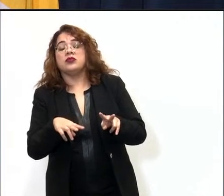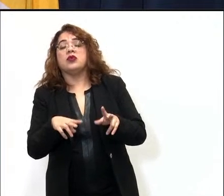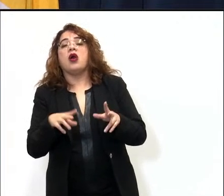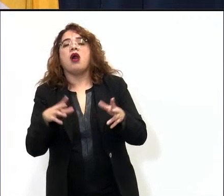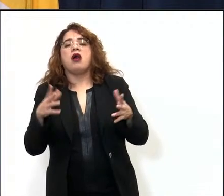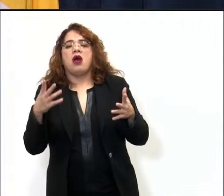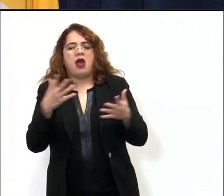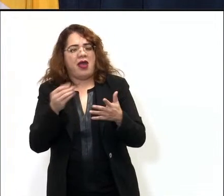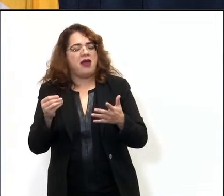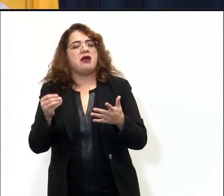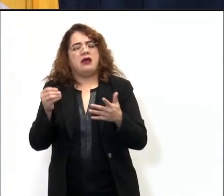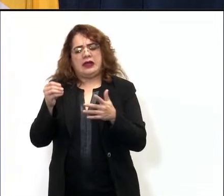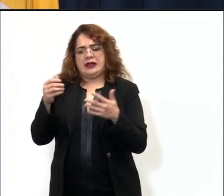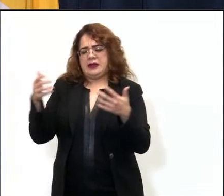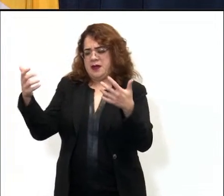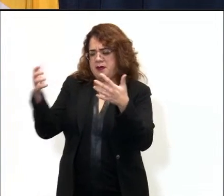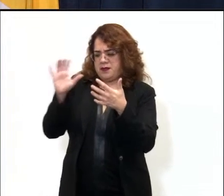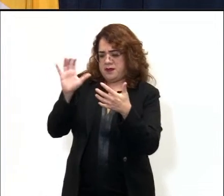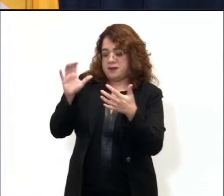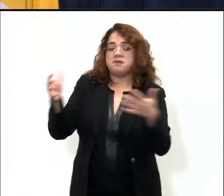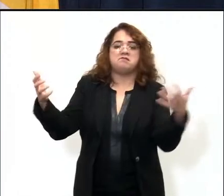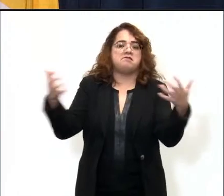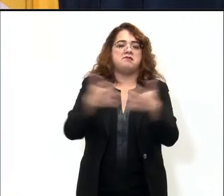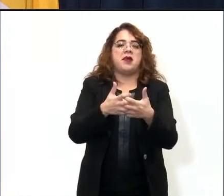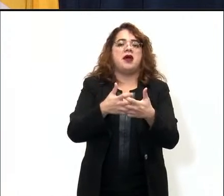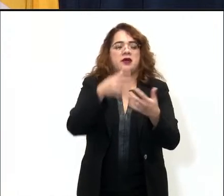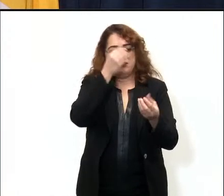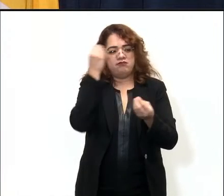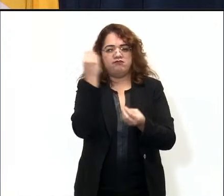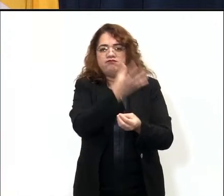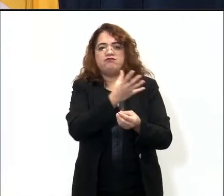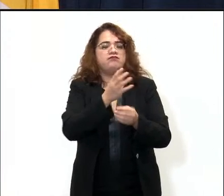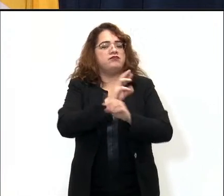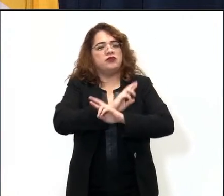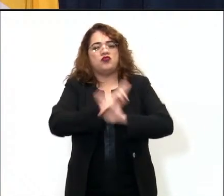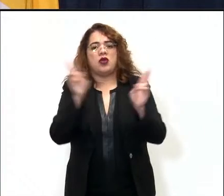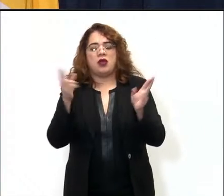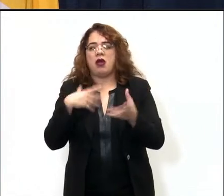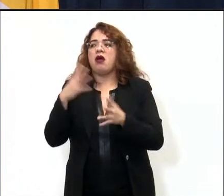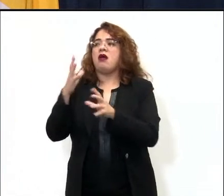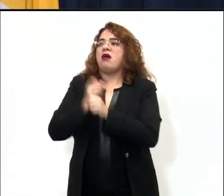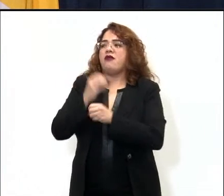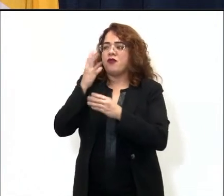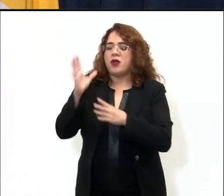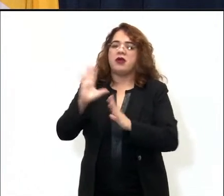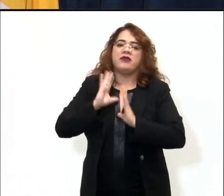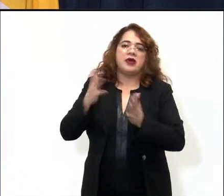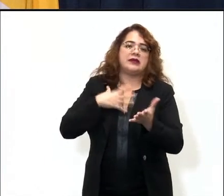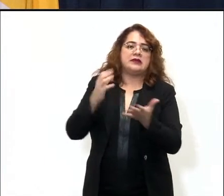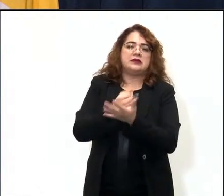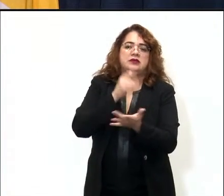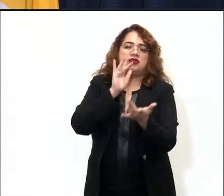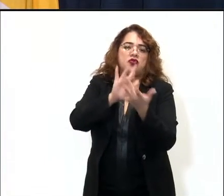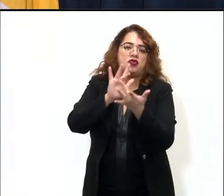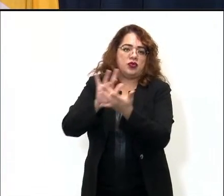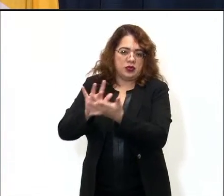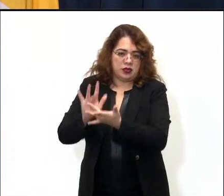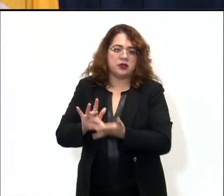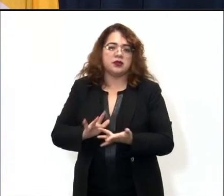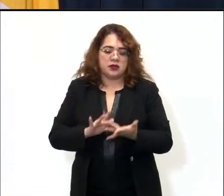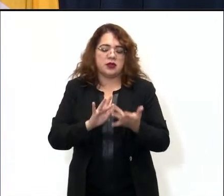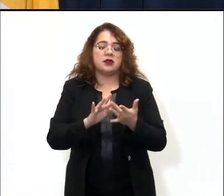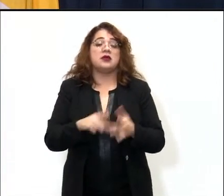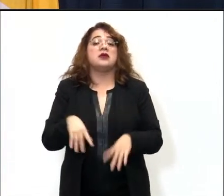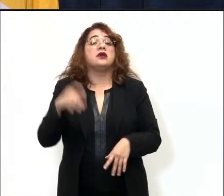ustedes necesitan. La información se dará en la plataforma que usted dará en esa plataforma